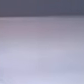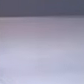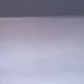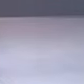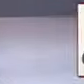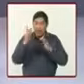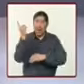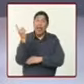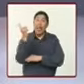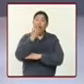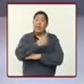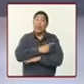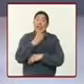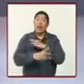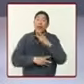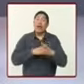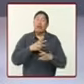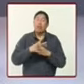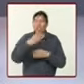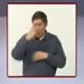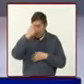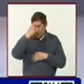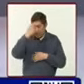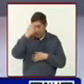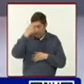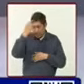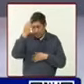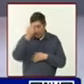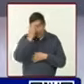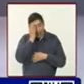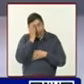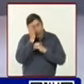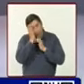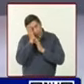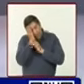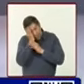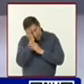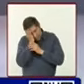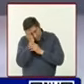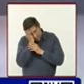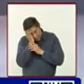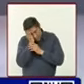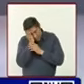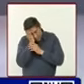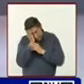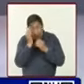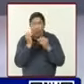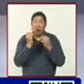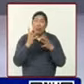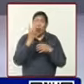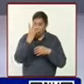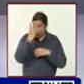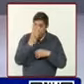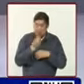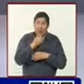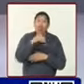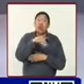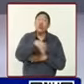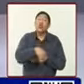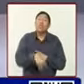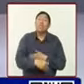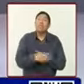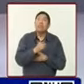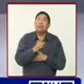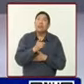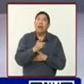A ver, es el Día Mundial del Sueño y uno primero piensa cuántas horas al día duerme, o por lo menos durante la noche. ¿Cuántas